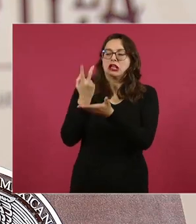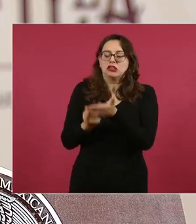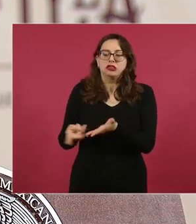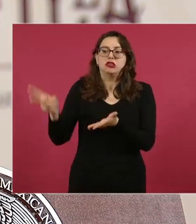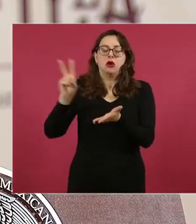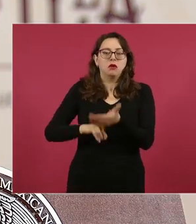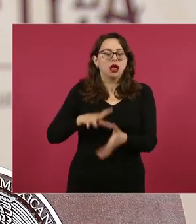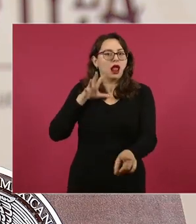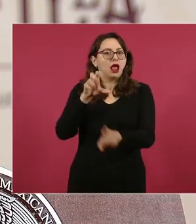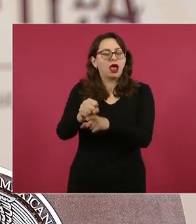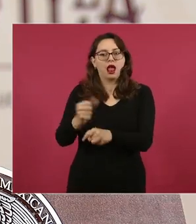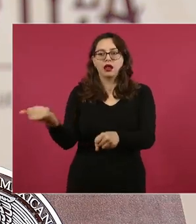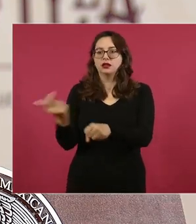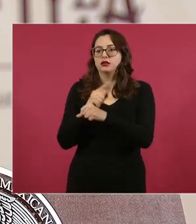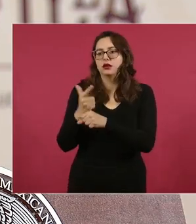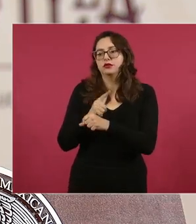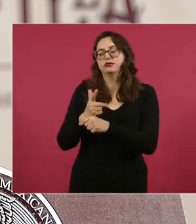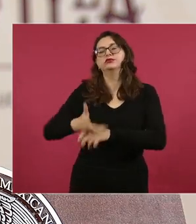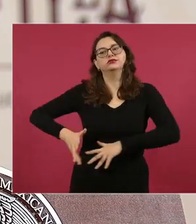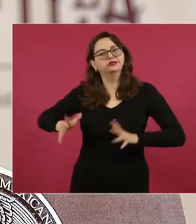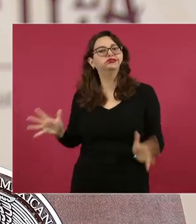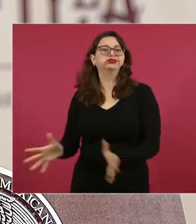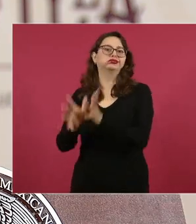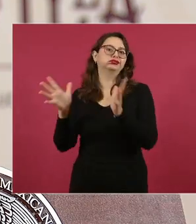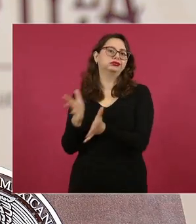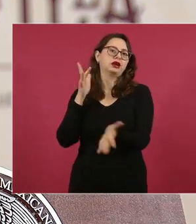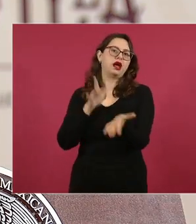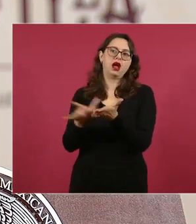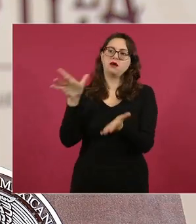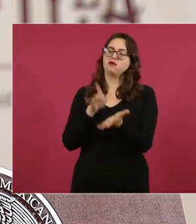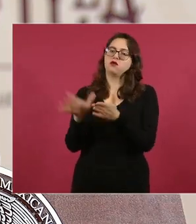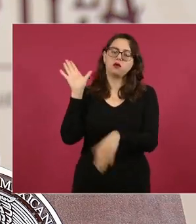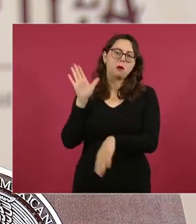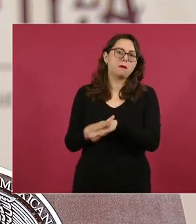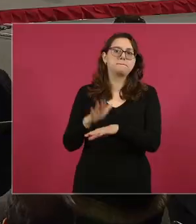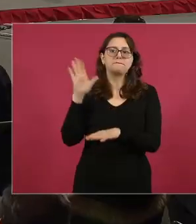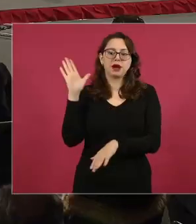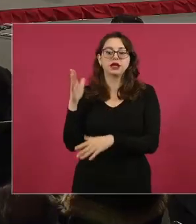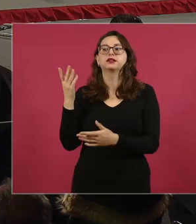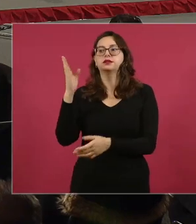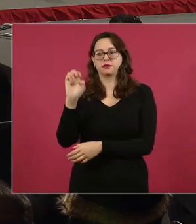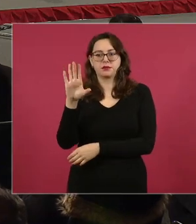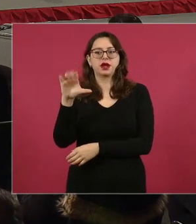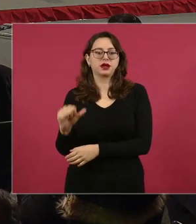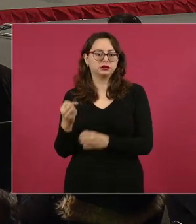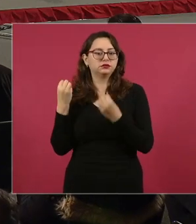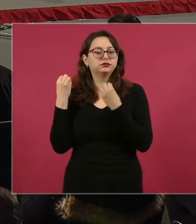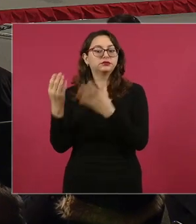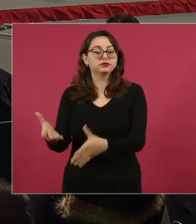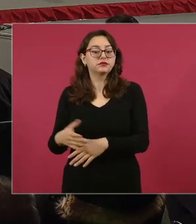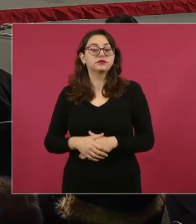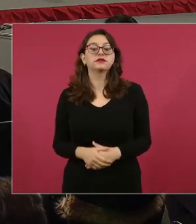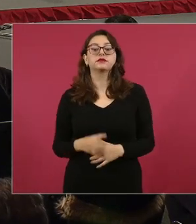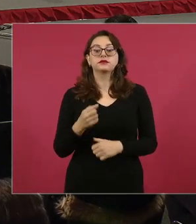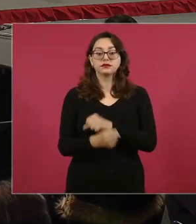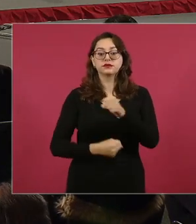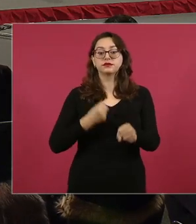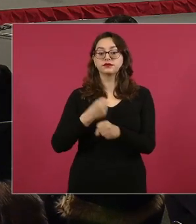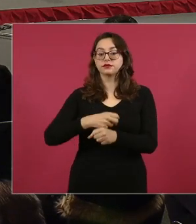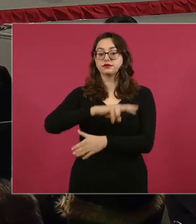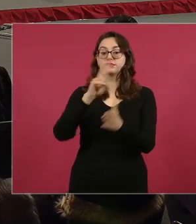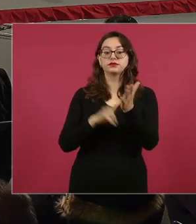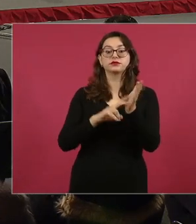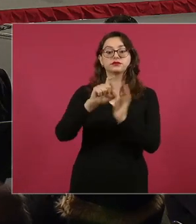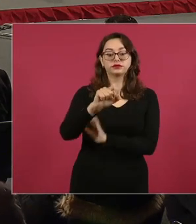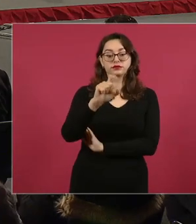damos a la tarea de buscar a esos jóvenes cuando llegan a la licenciatura para poder becarlos. En el año 2023, jóvenes